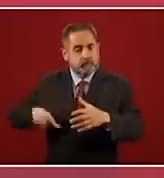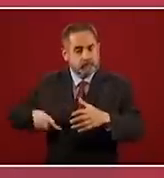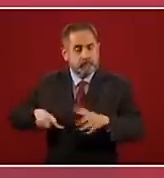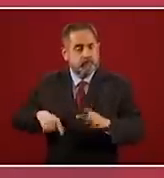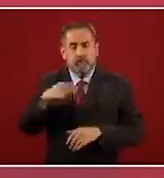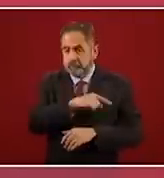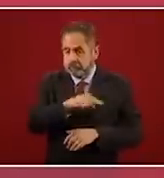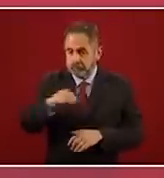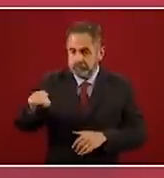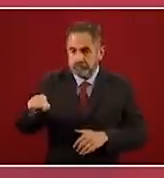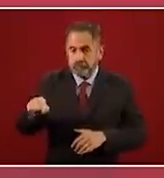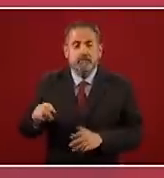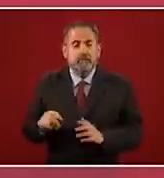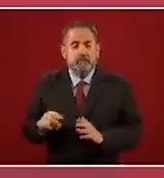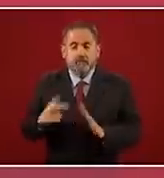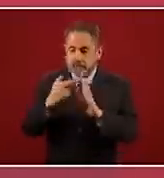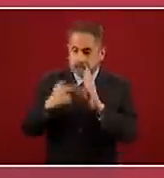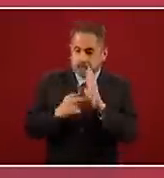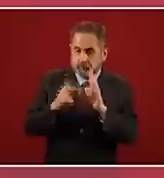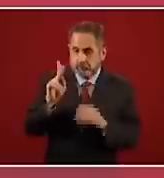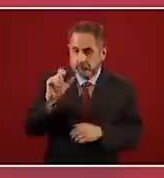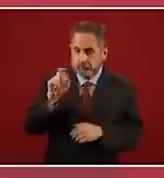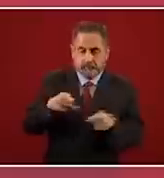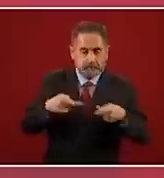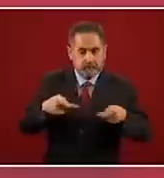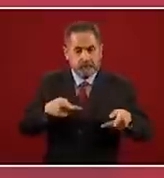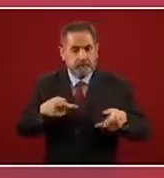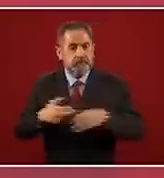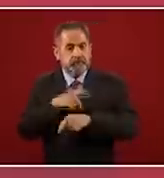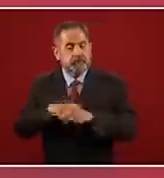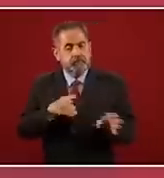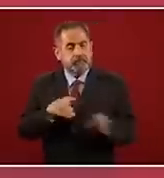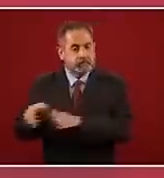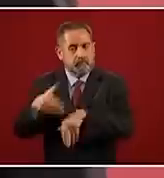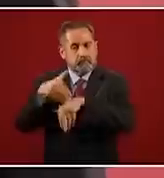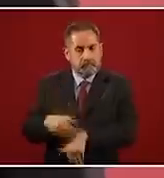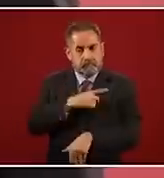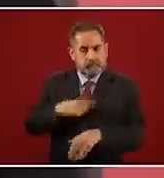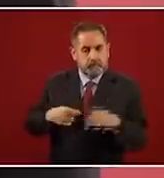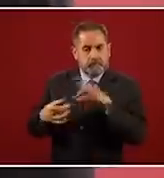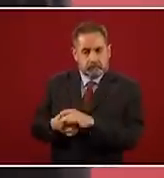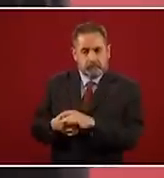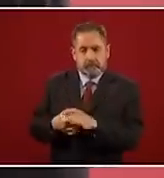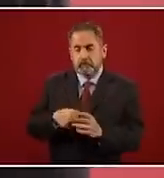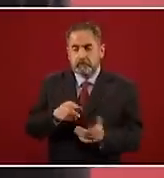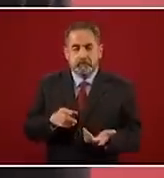actúan en función del Plan Nacional de Desarrollo y de los